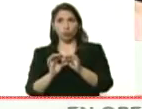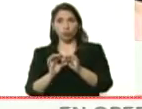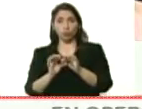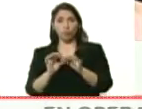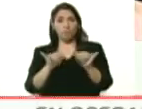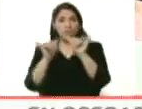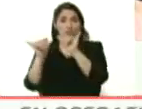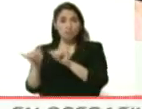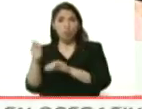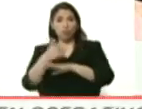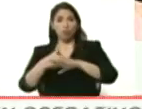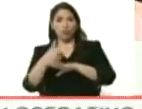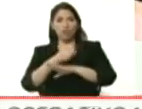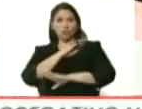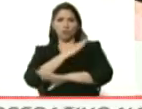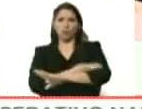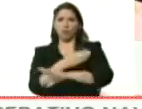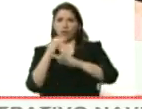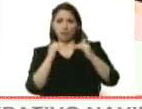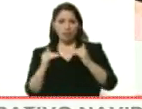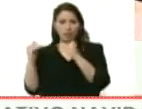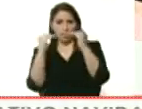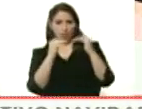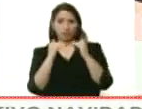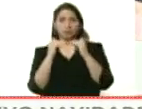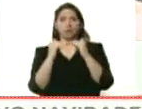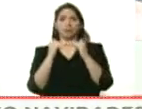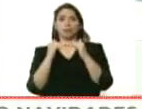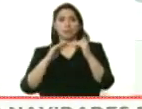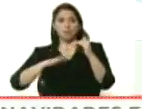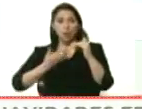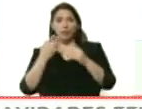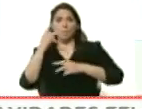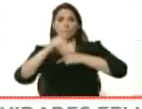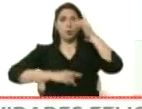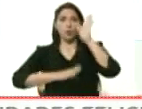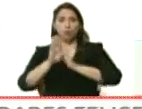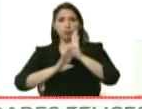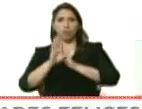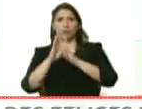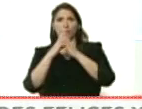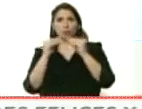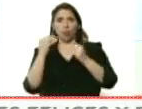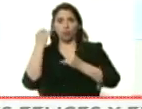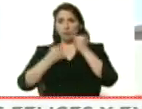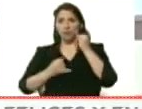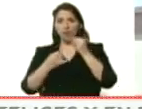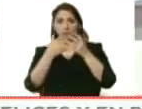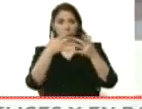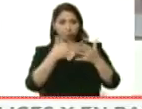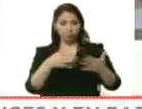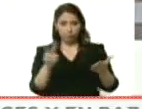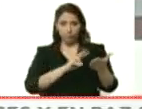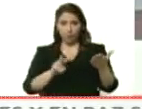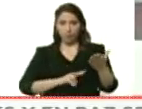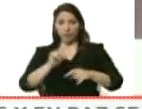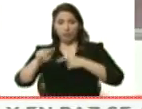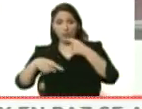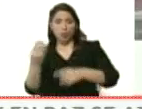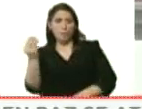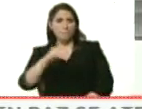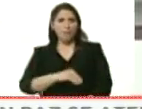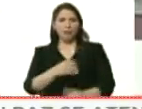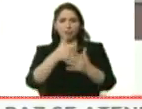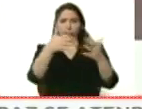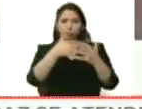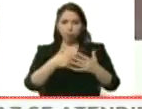un solo gobierno nos fortalecerá y será productiva para todos. Fin de la cita. Luego será mucho más